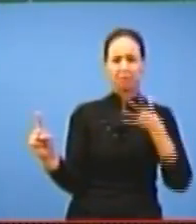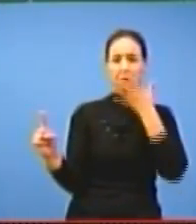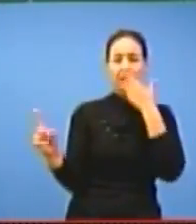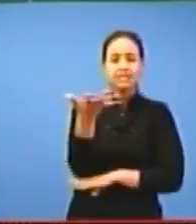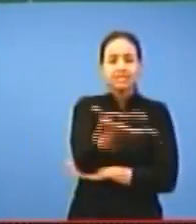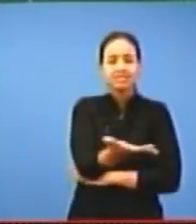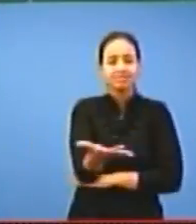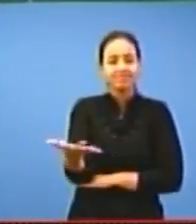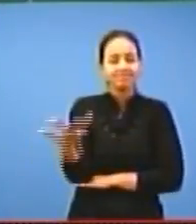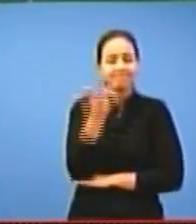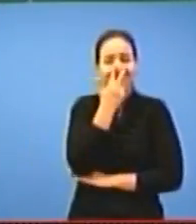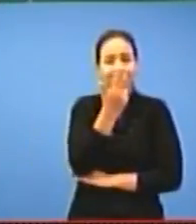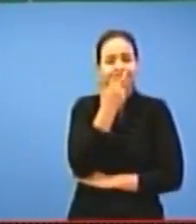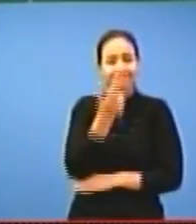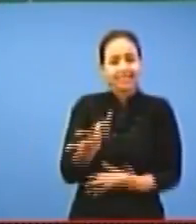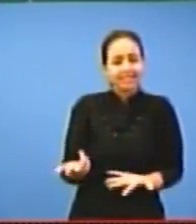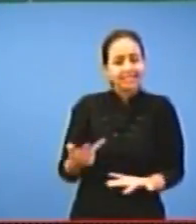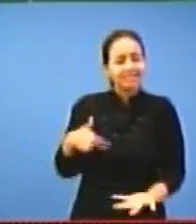Prácticamente un mendigo.